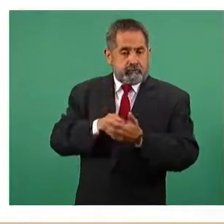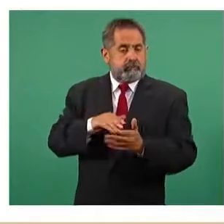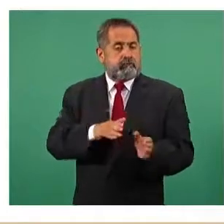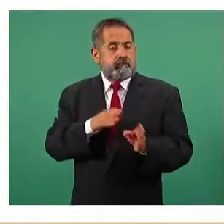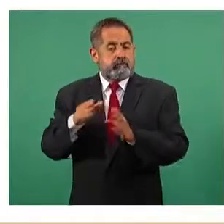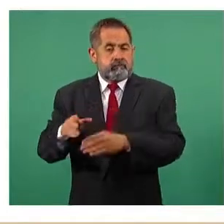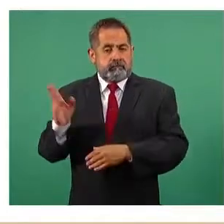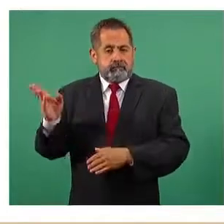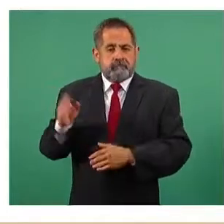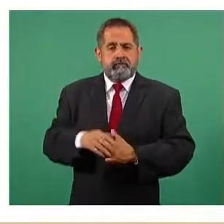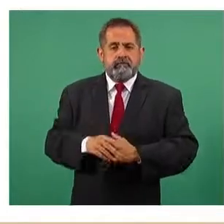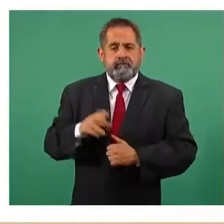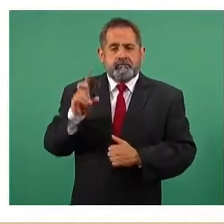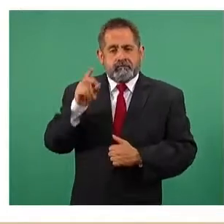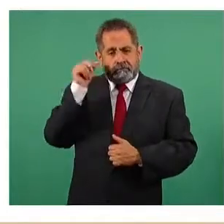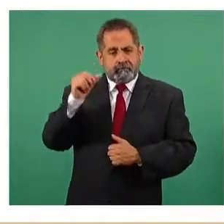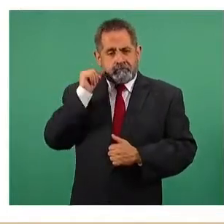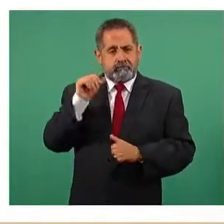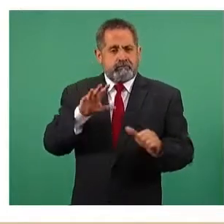de abril la liberación de